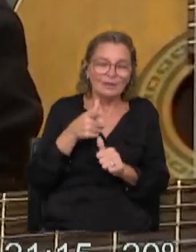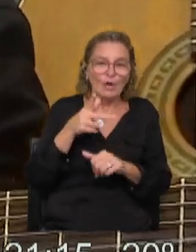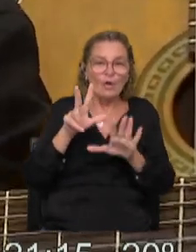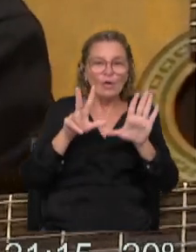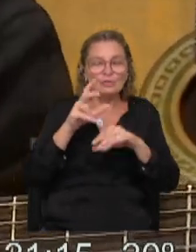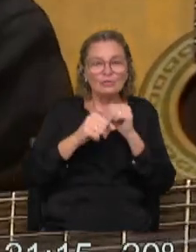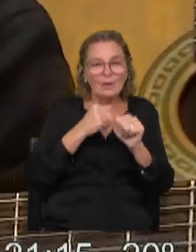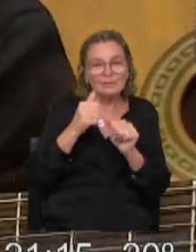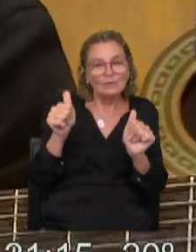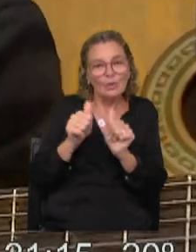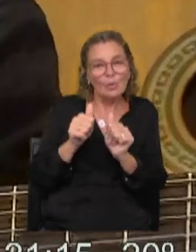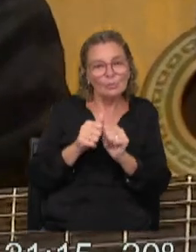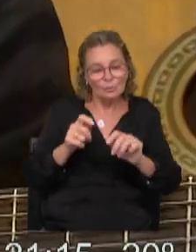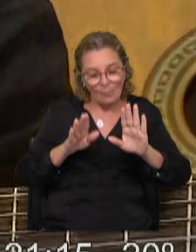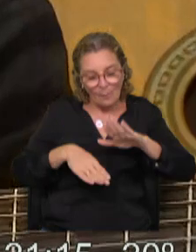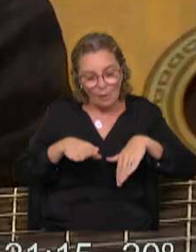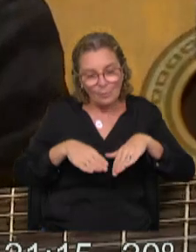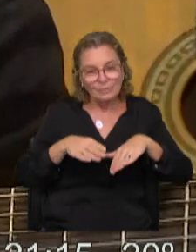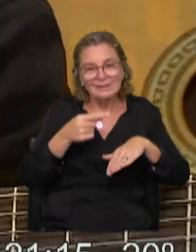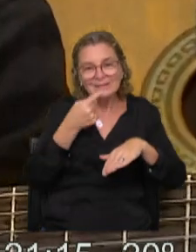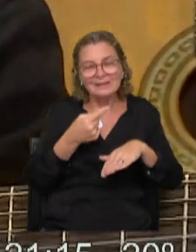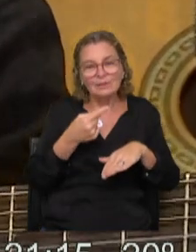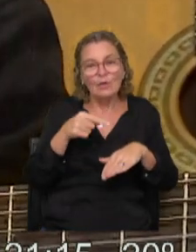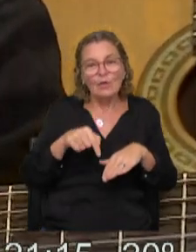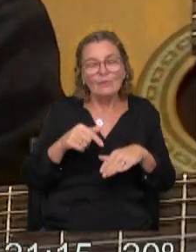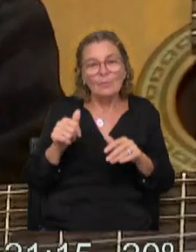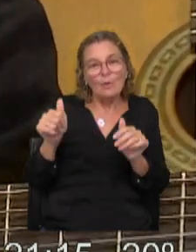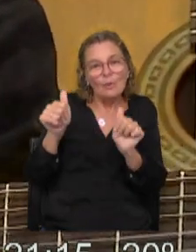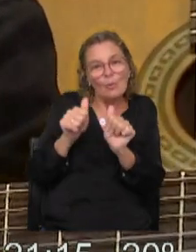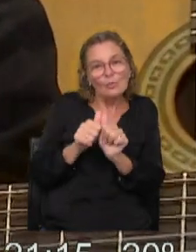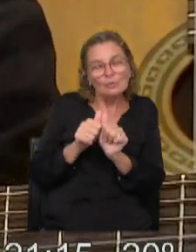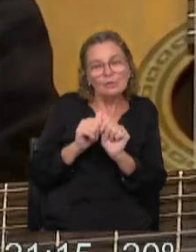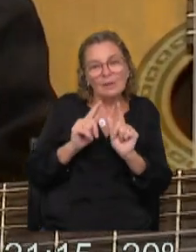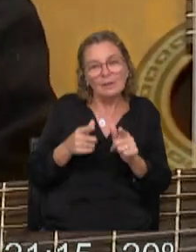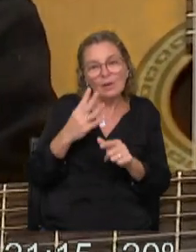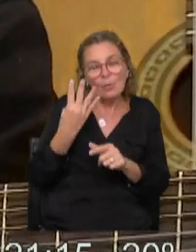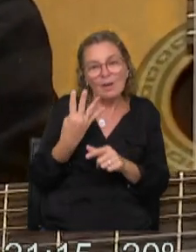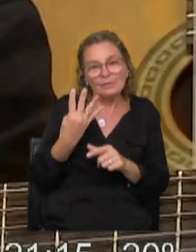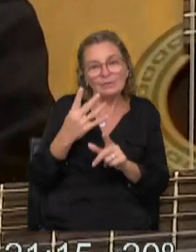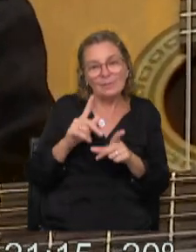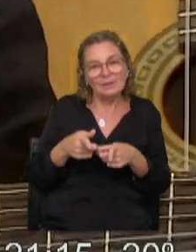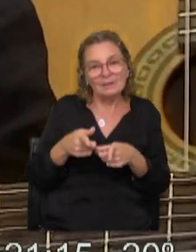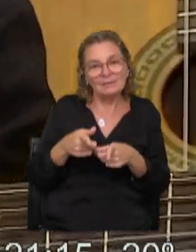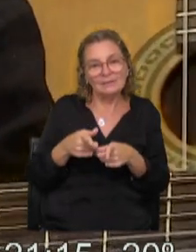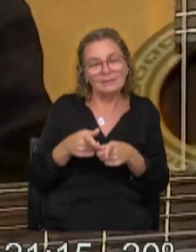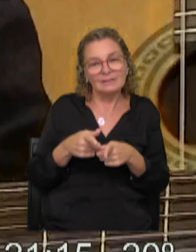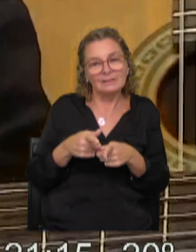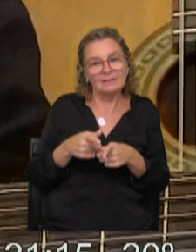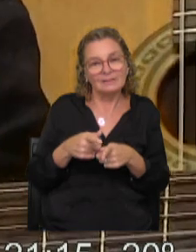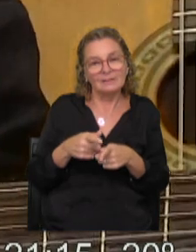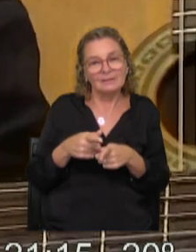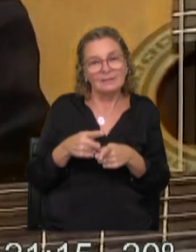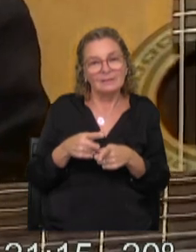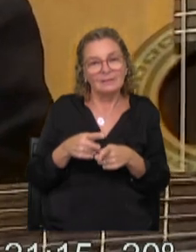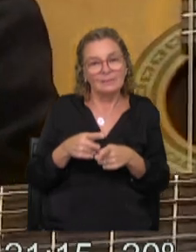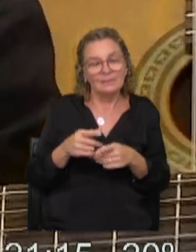8 años conmigo con un bongocito. Y bueno, hoy lo vamos a tener, el 4 lo vamos a tener en la Sala Cita Rosa. Uno de